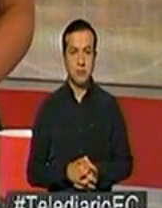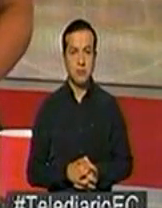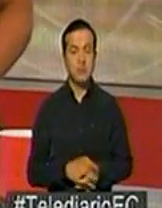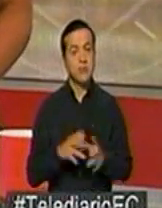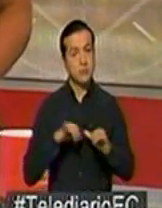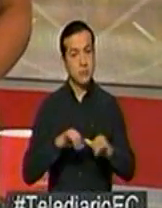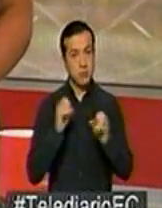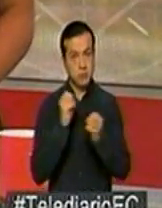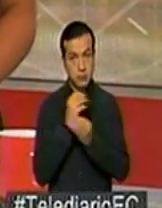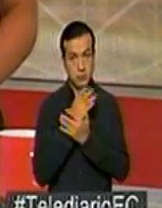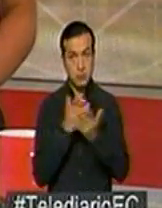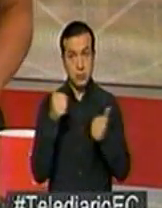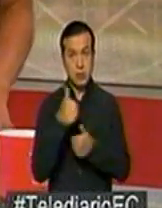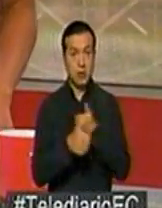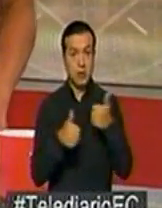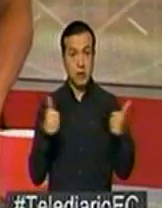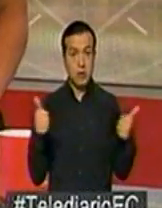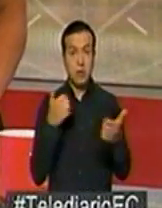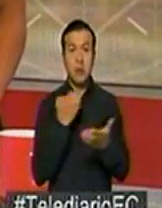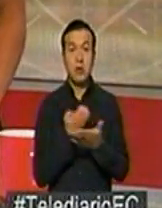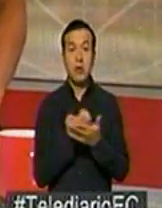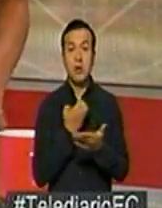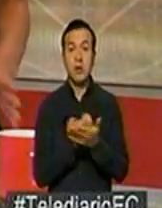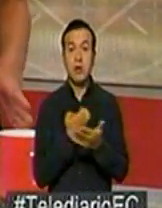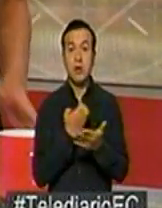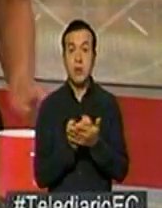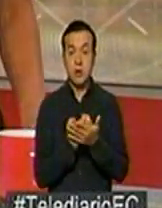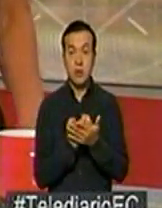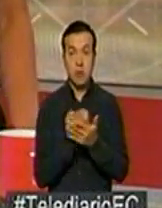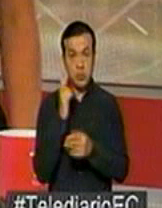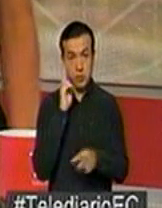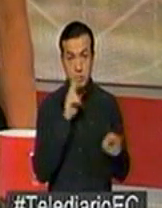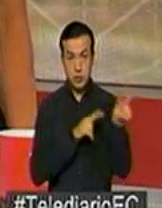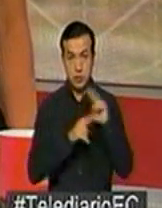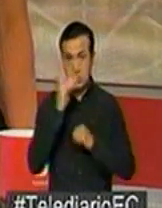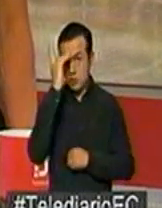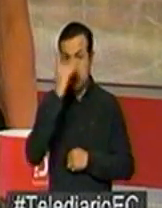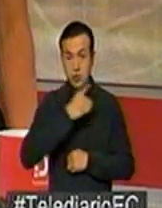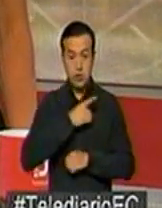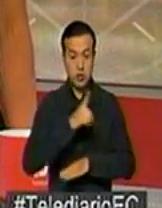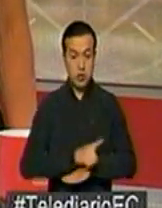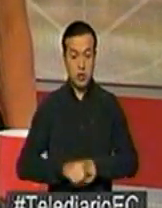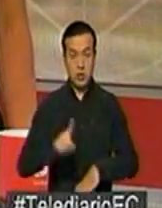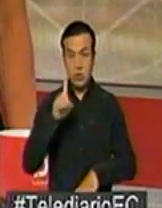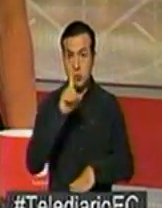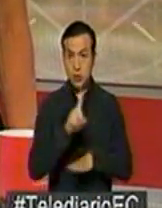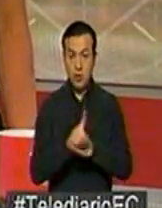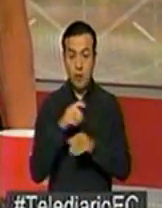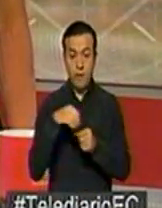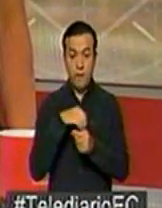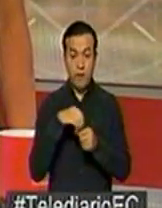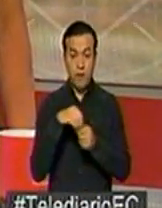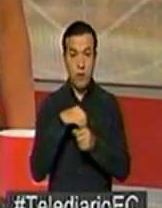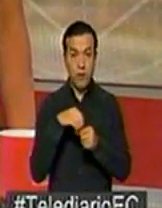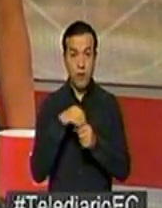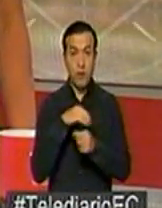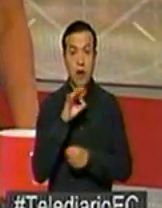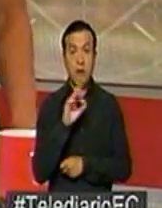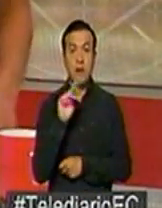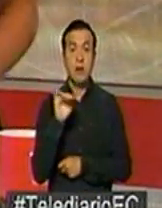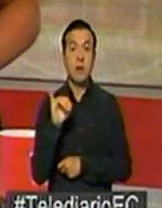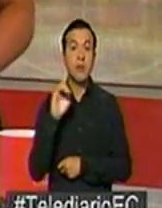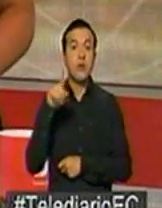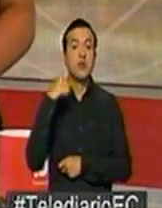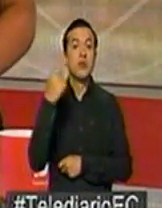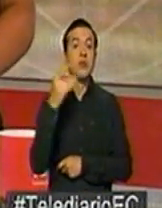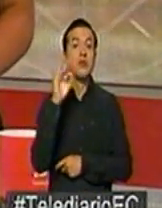Continuamos con la información. Las autoridades económicas están a la expectativa de la decisión del directorio ejecutivo del Fondo Monetario Internacional, que el